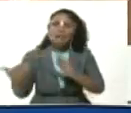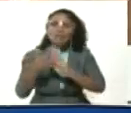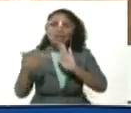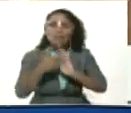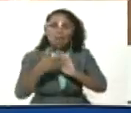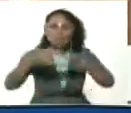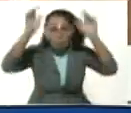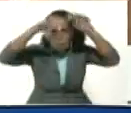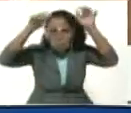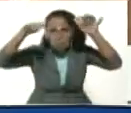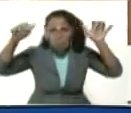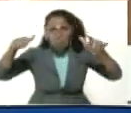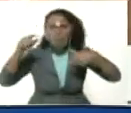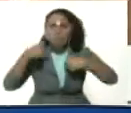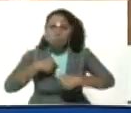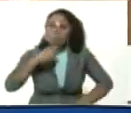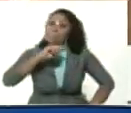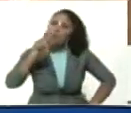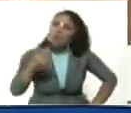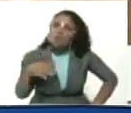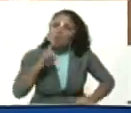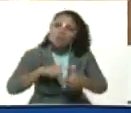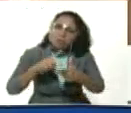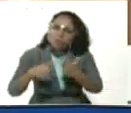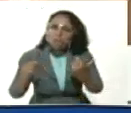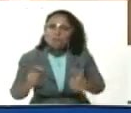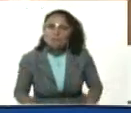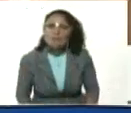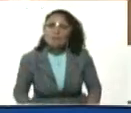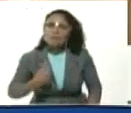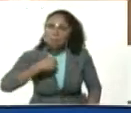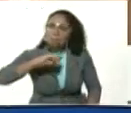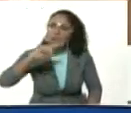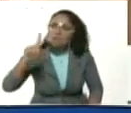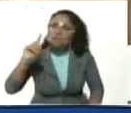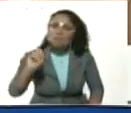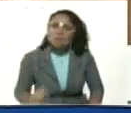por las lluvias. Es donde yo pregunto, pregunto,